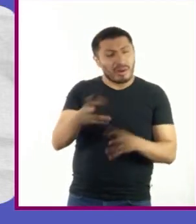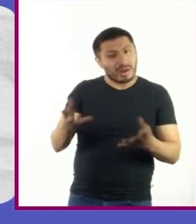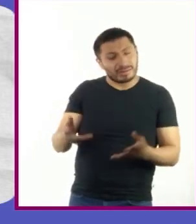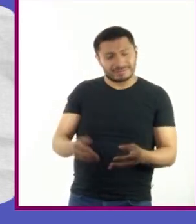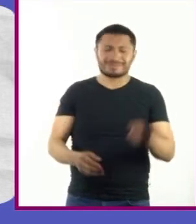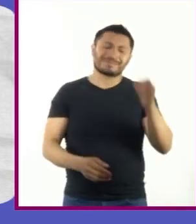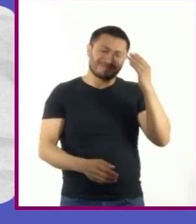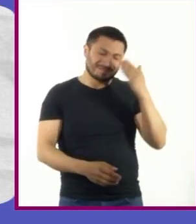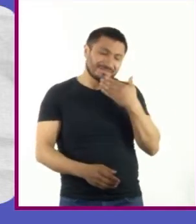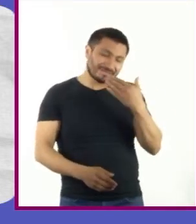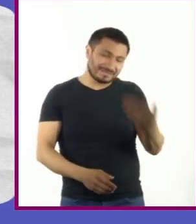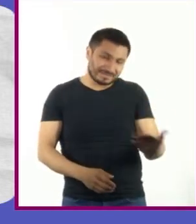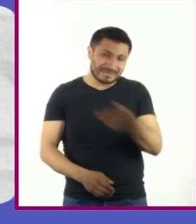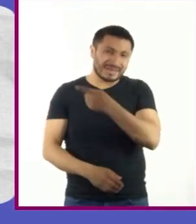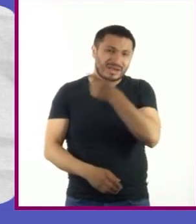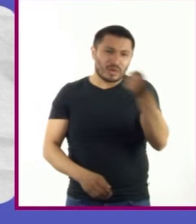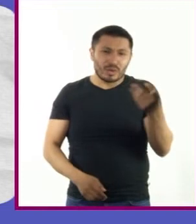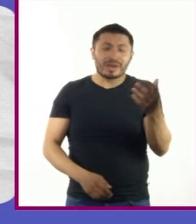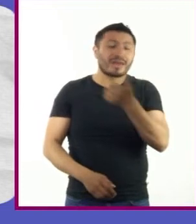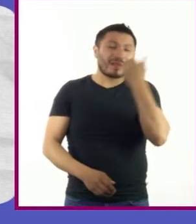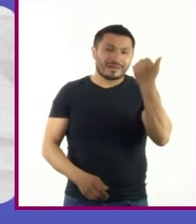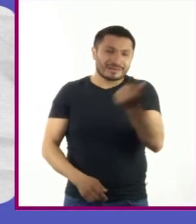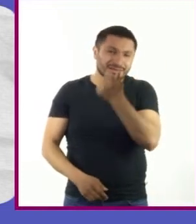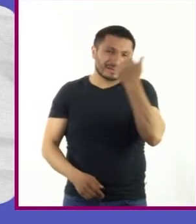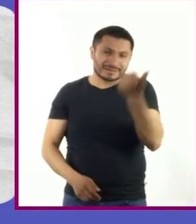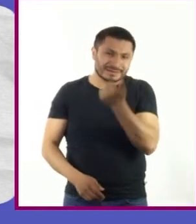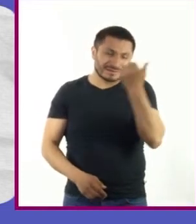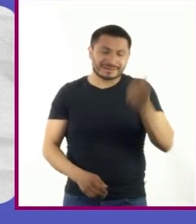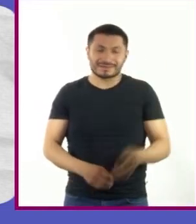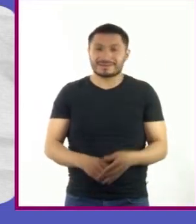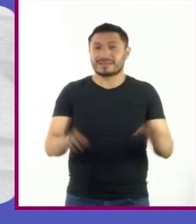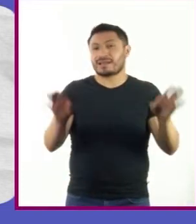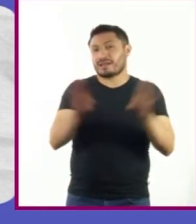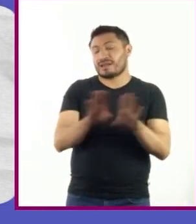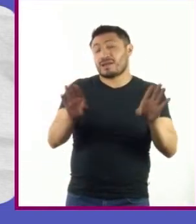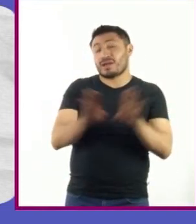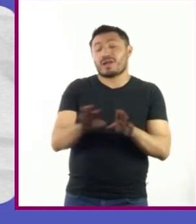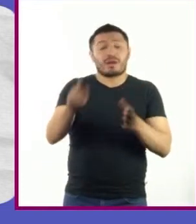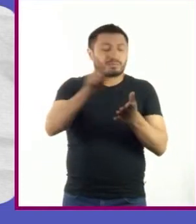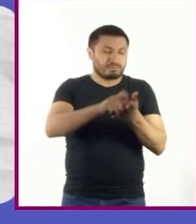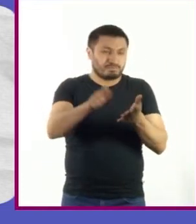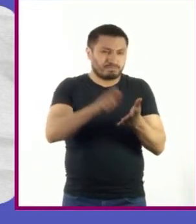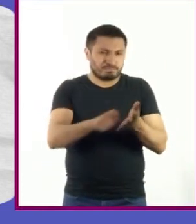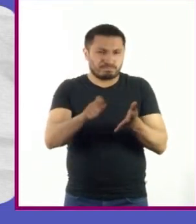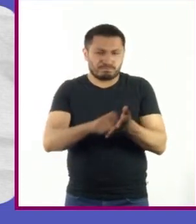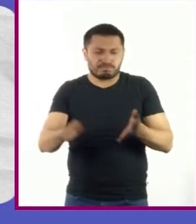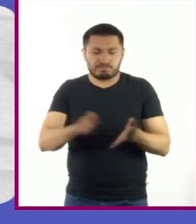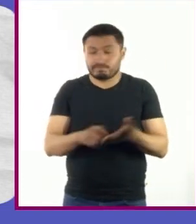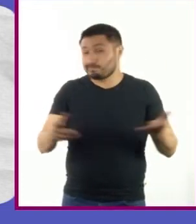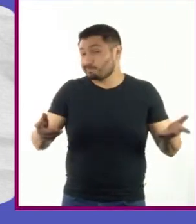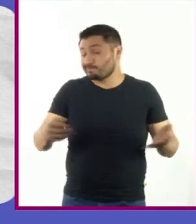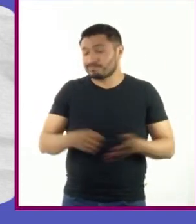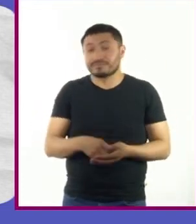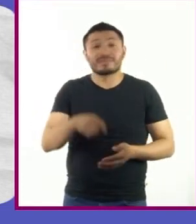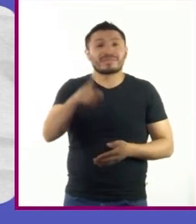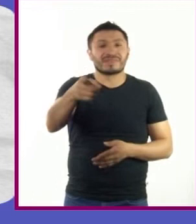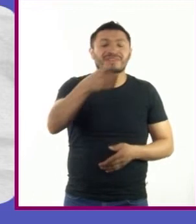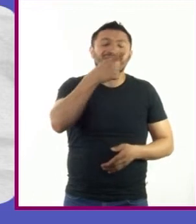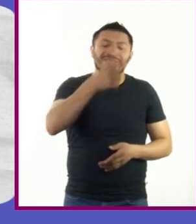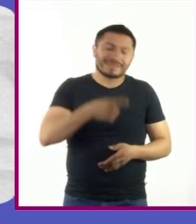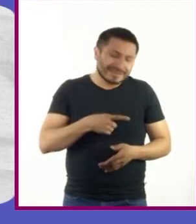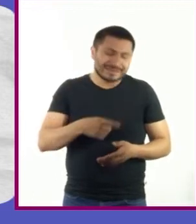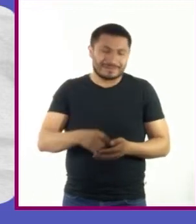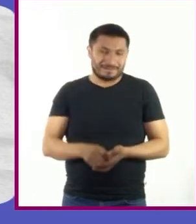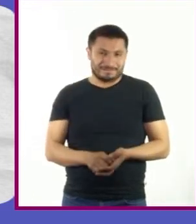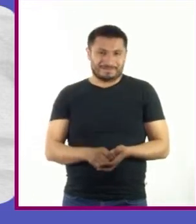bien. Ustedes, alumnas y alumnos, ¿cómo hicieron sus observaciones al texto? Dinos, Enrique, a